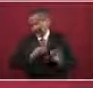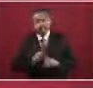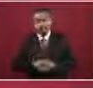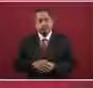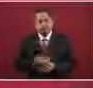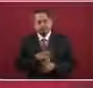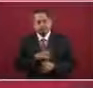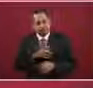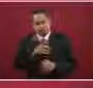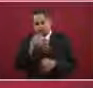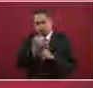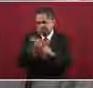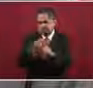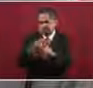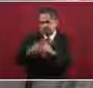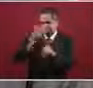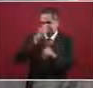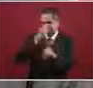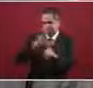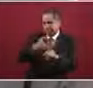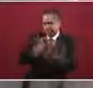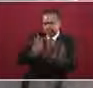seguirán siendo benditas,